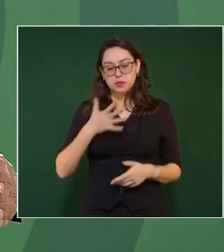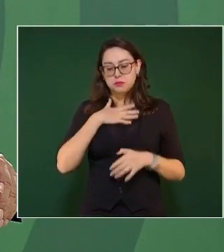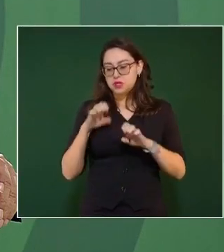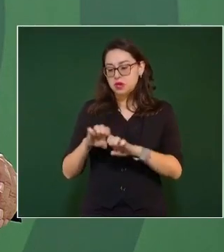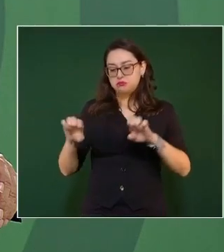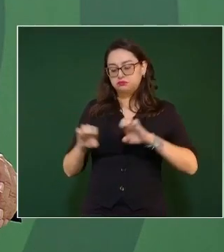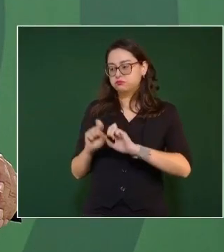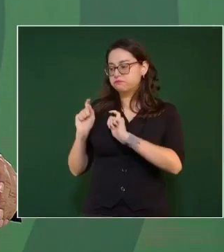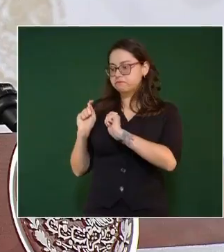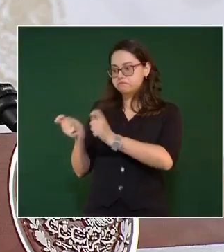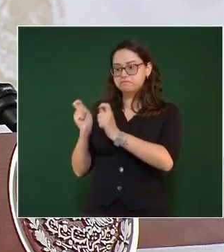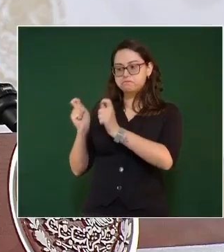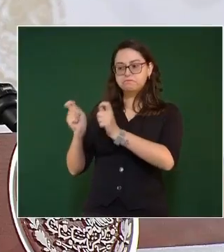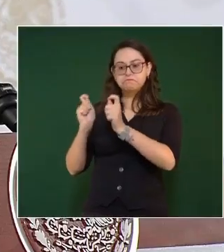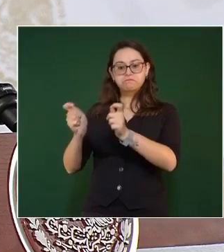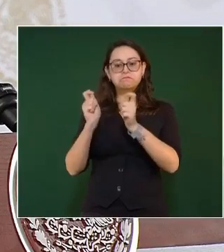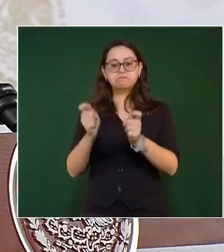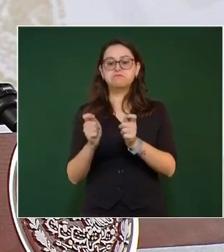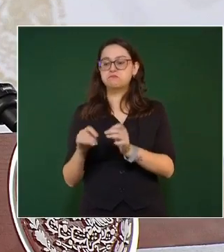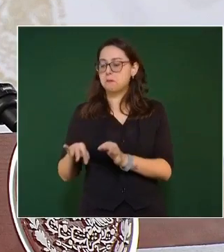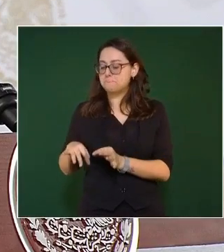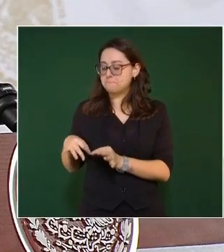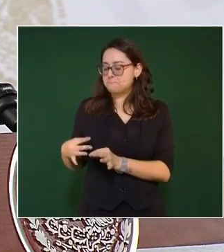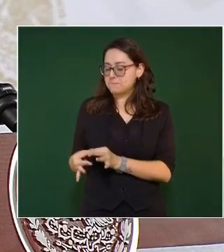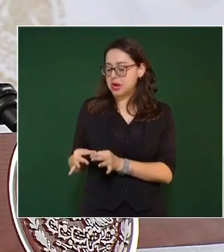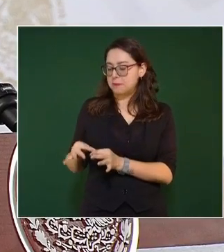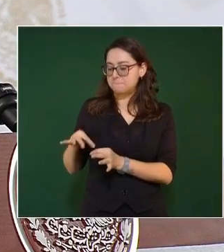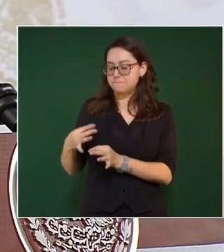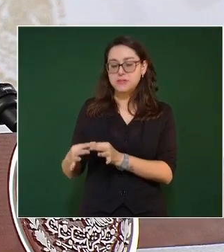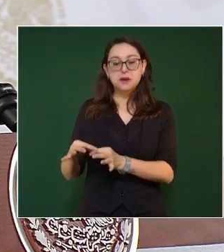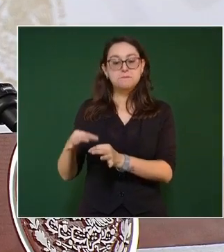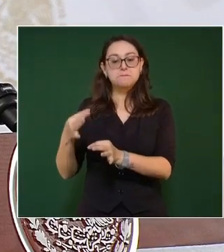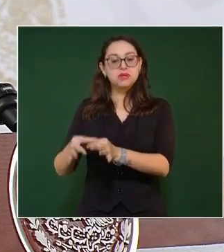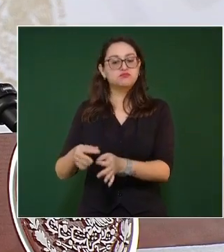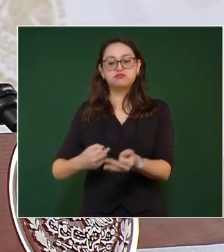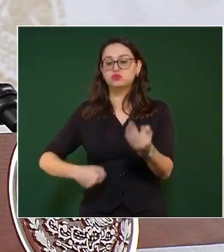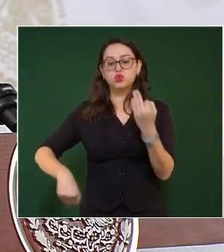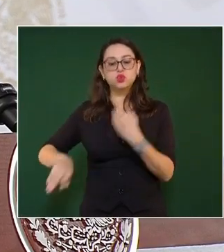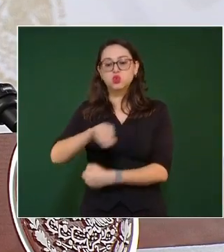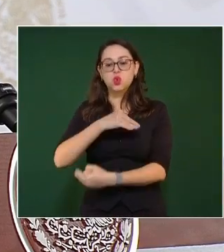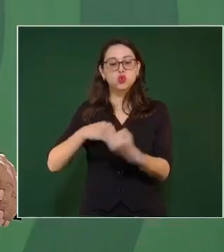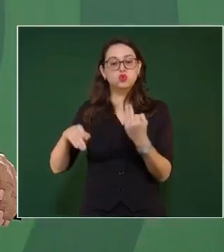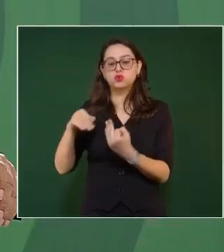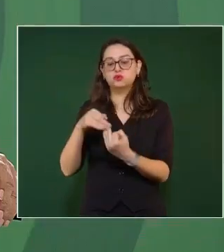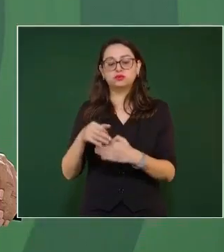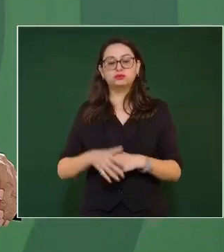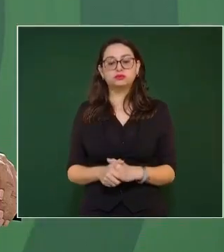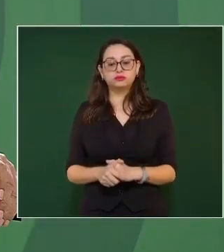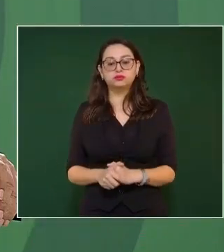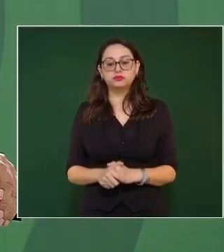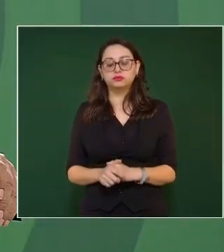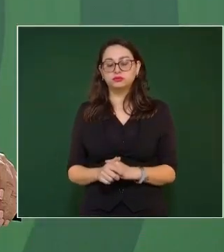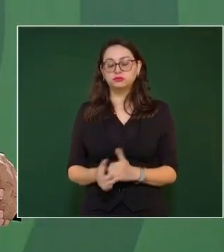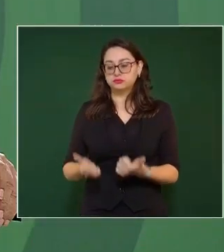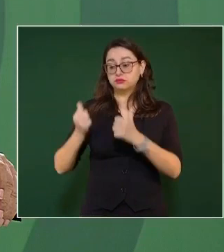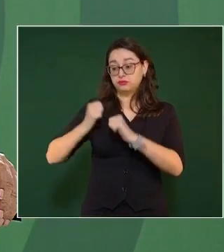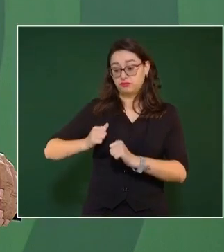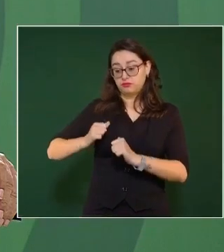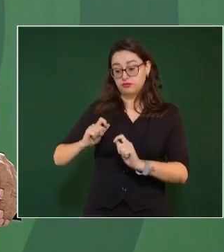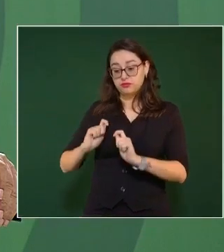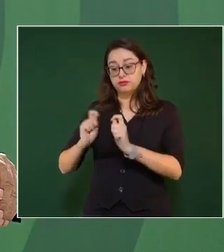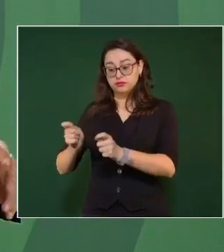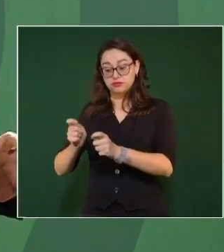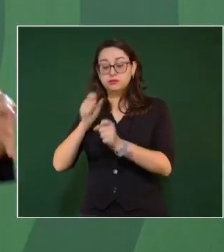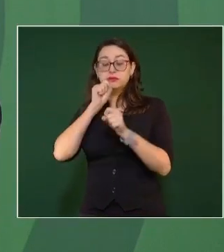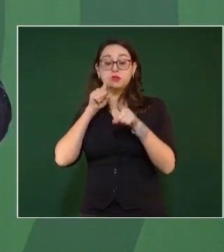se están dando buenos resultados en los cargos y en los encargos. Estoy muy